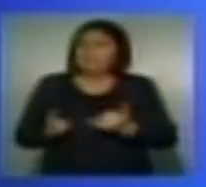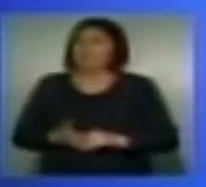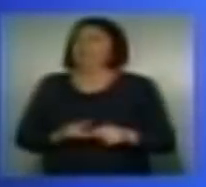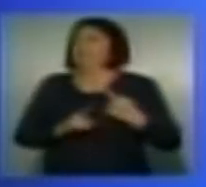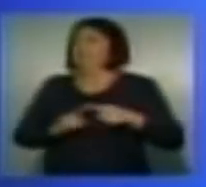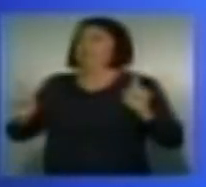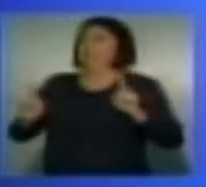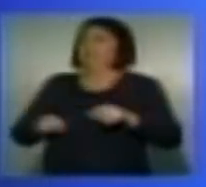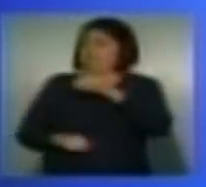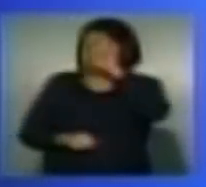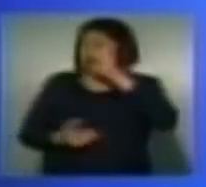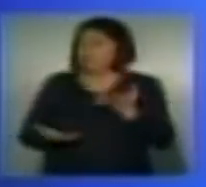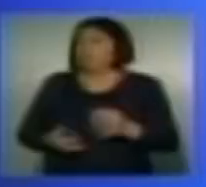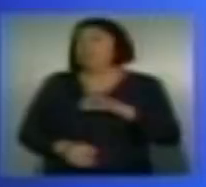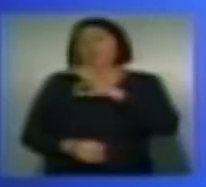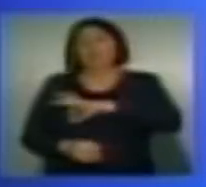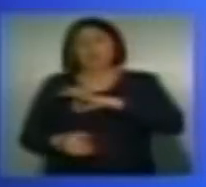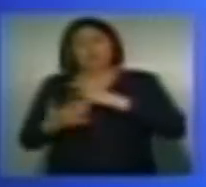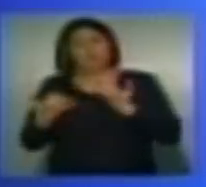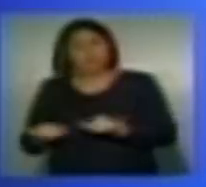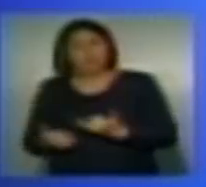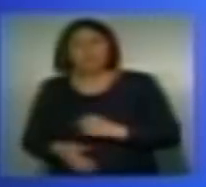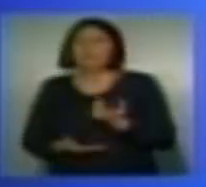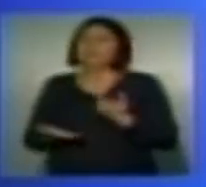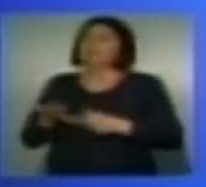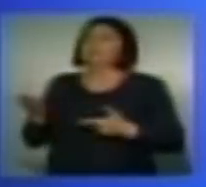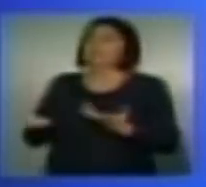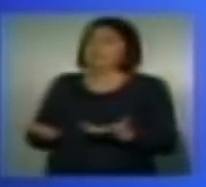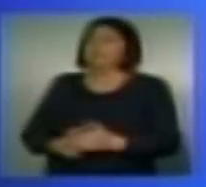Perú. Y aprovecho la ocasión para